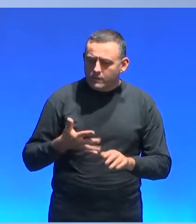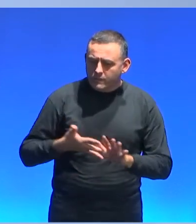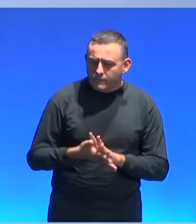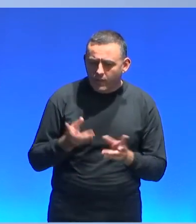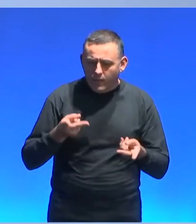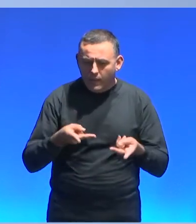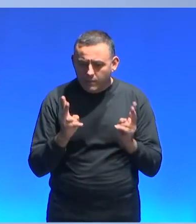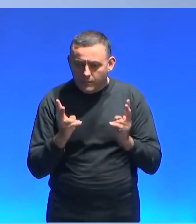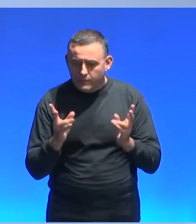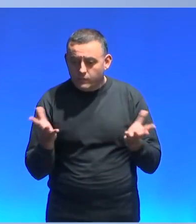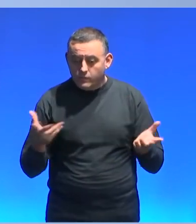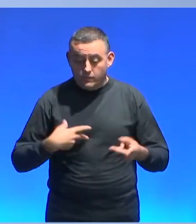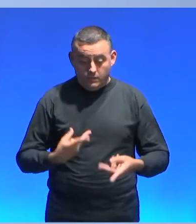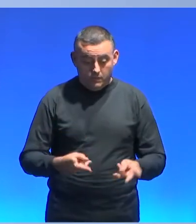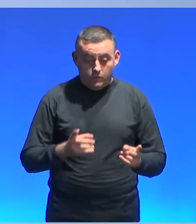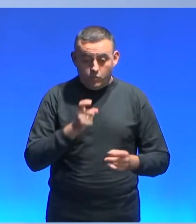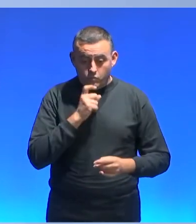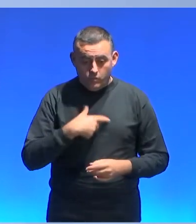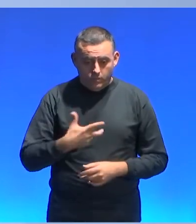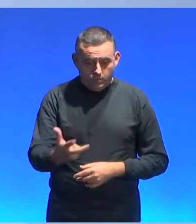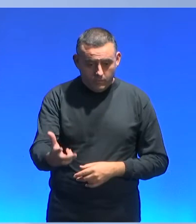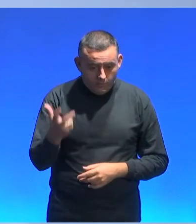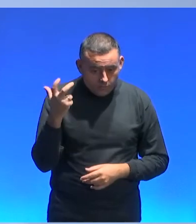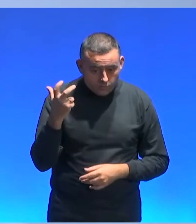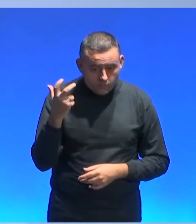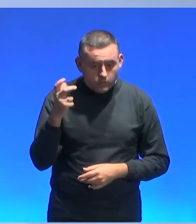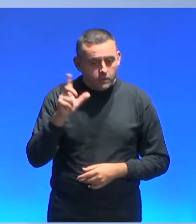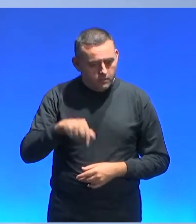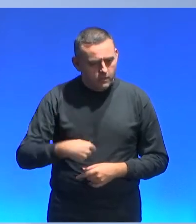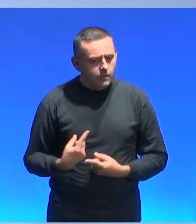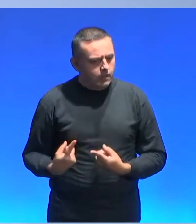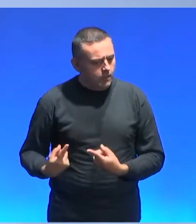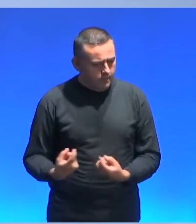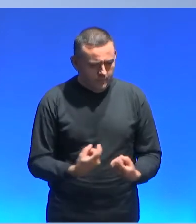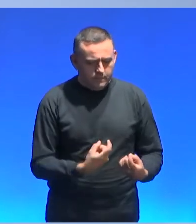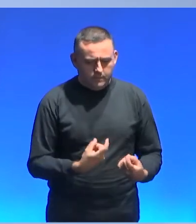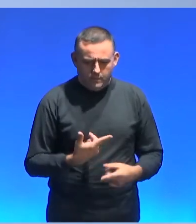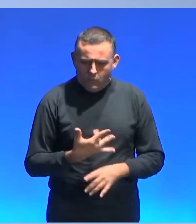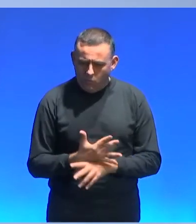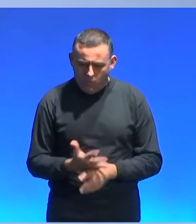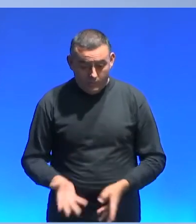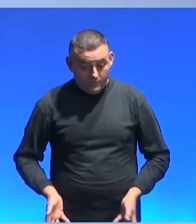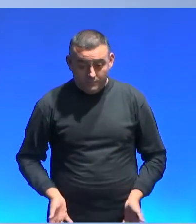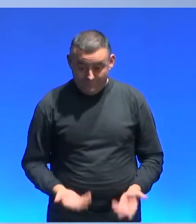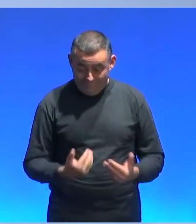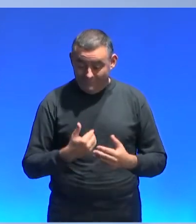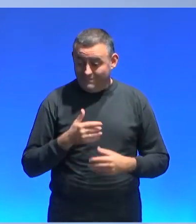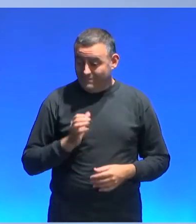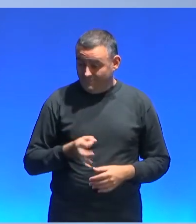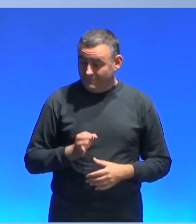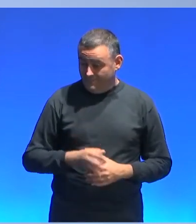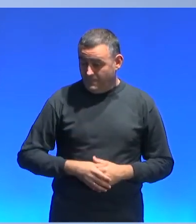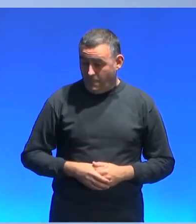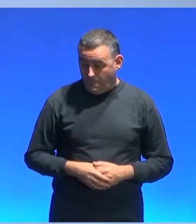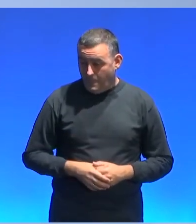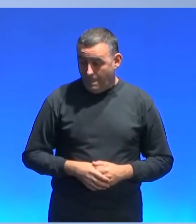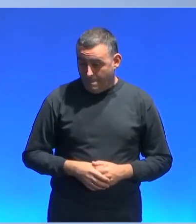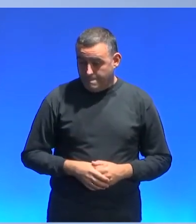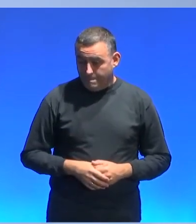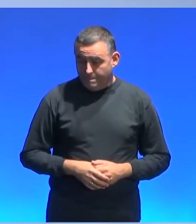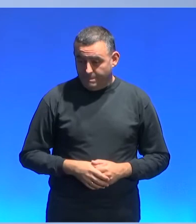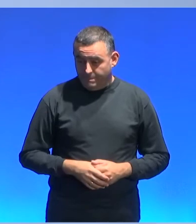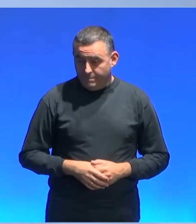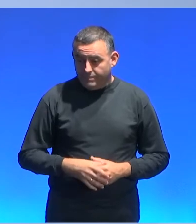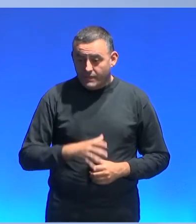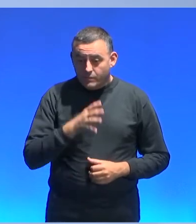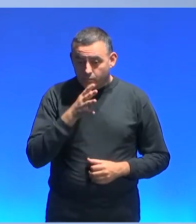una necesidad, y sobre esto creo que pocos pueden decir algo, porque seguro que es la experiencia en la cual se aprende